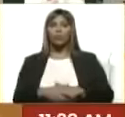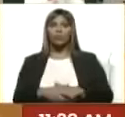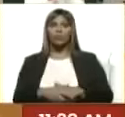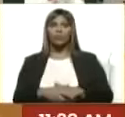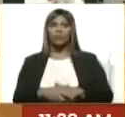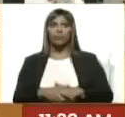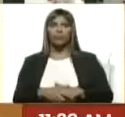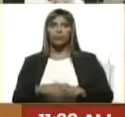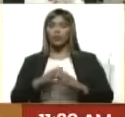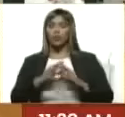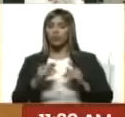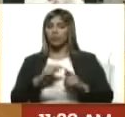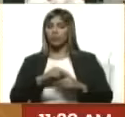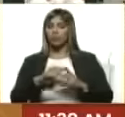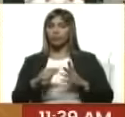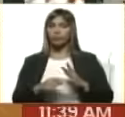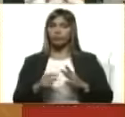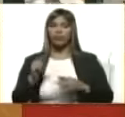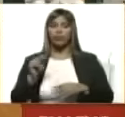tema. De todas maneras,